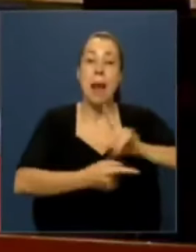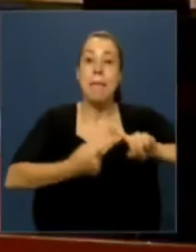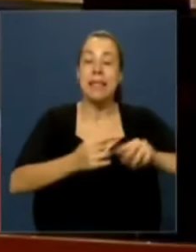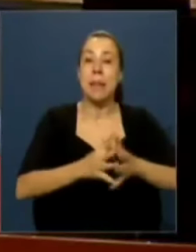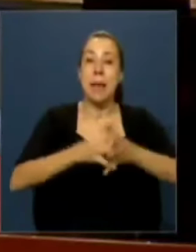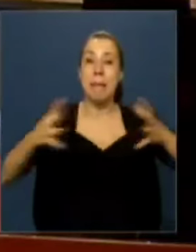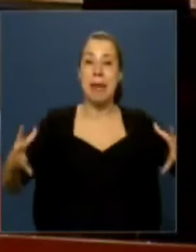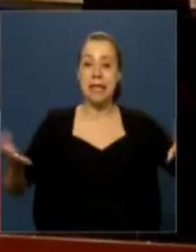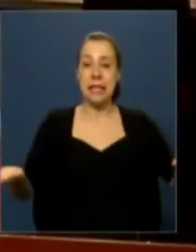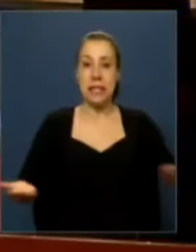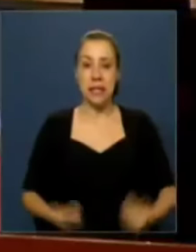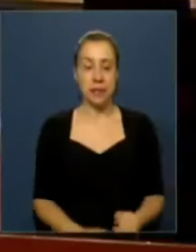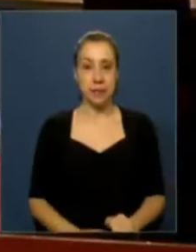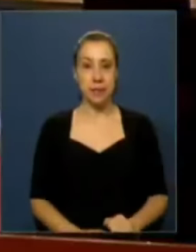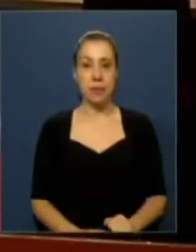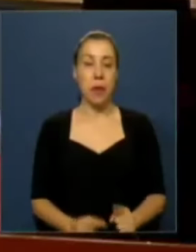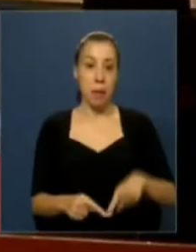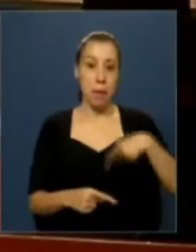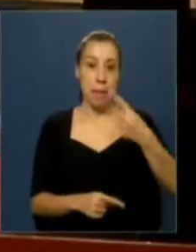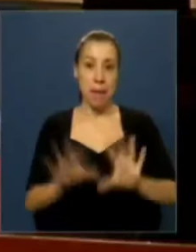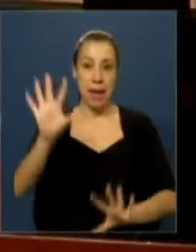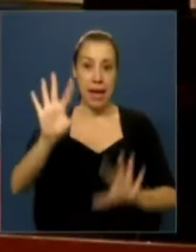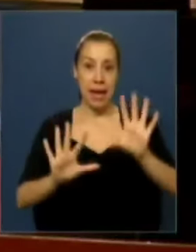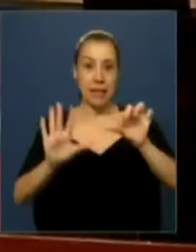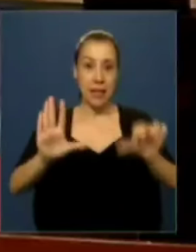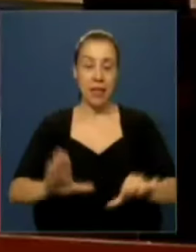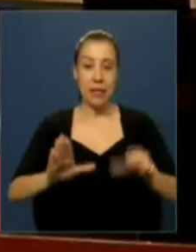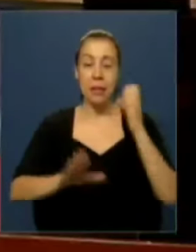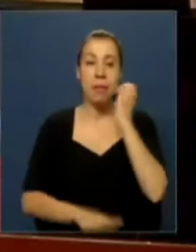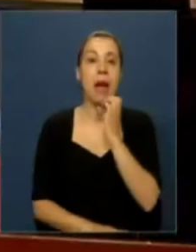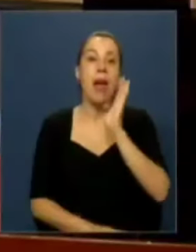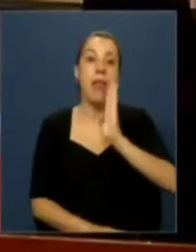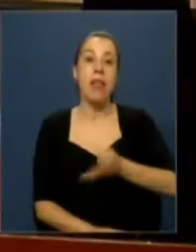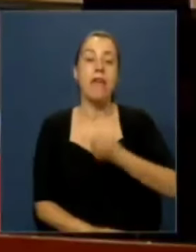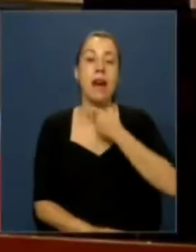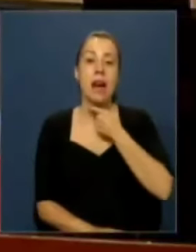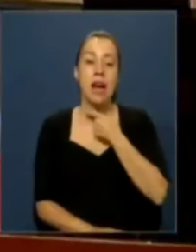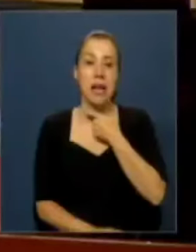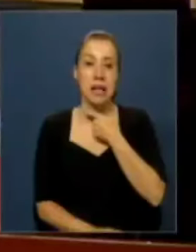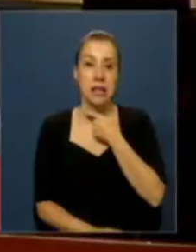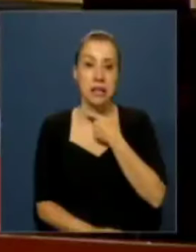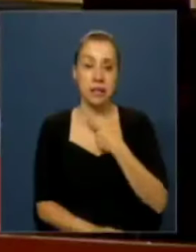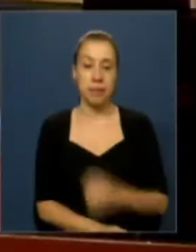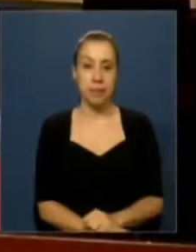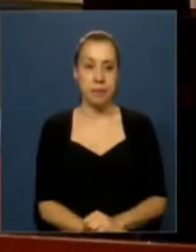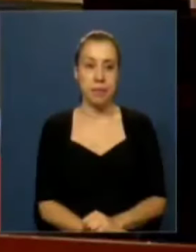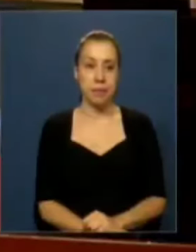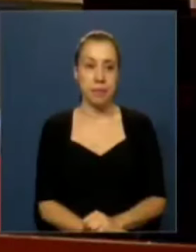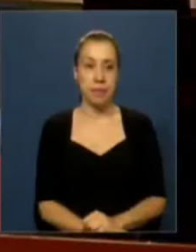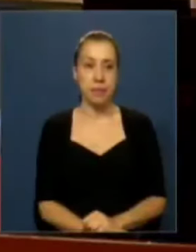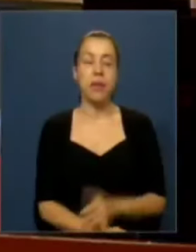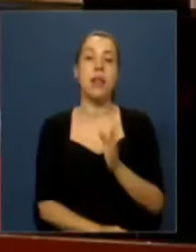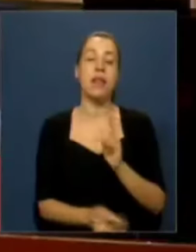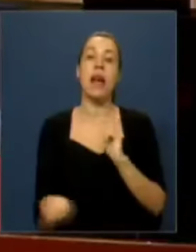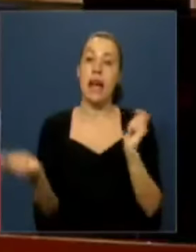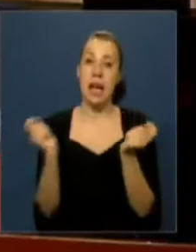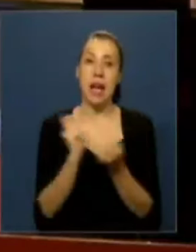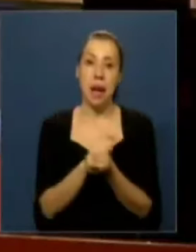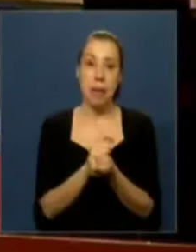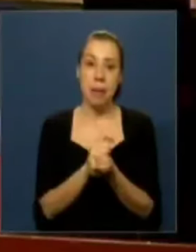Y la participación masiva el próximo 15, 16 de mayo debe ser garantizada. Y debe ser garantizada